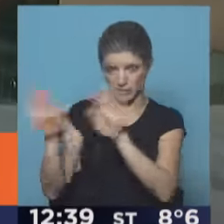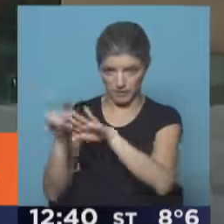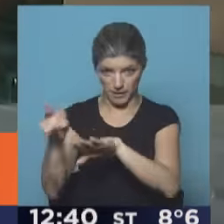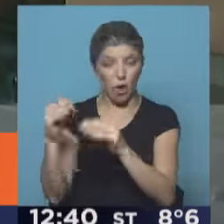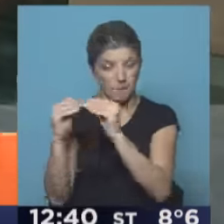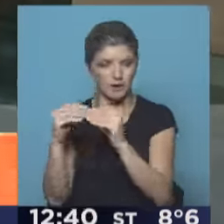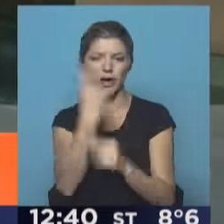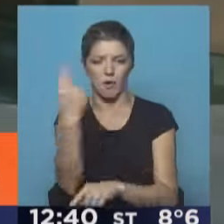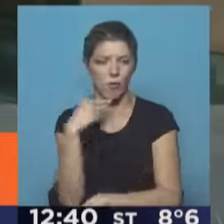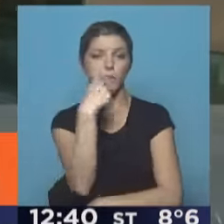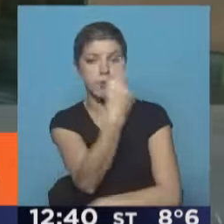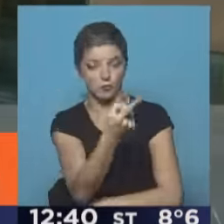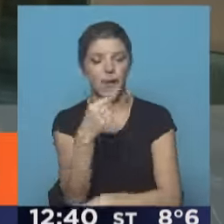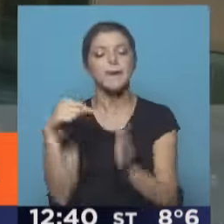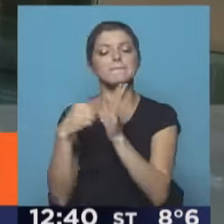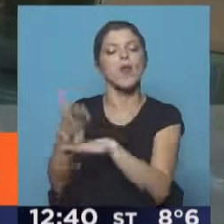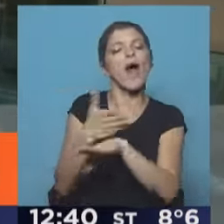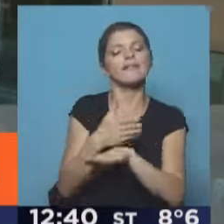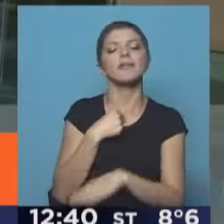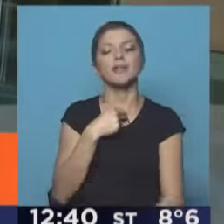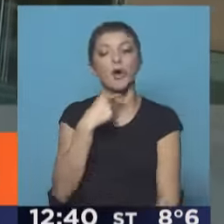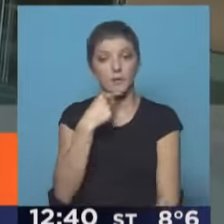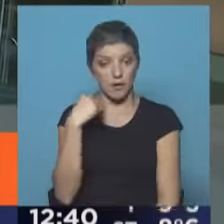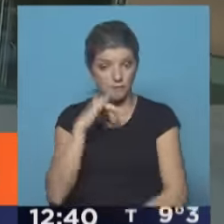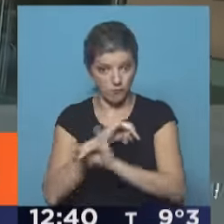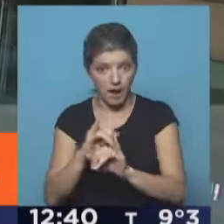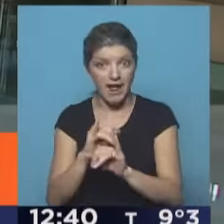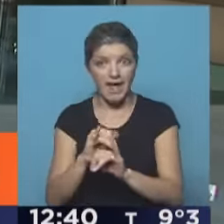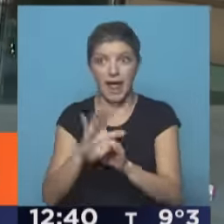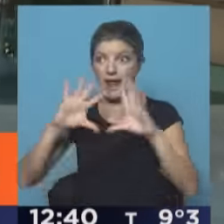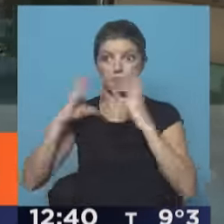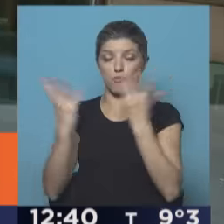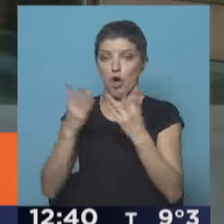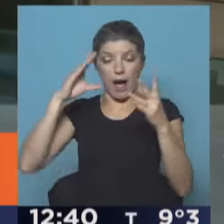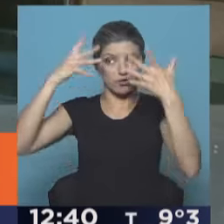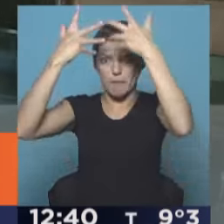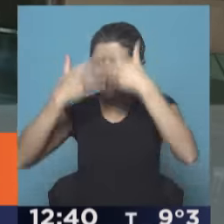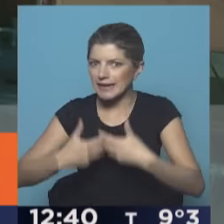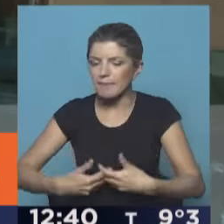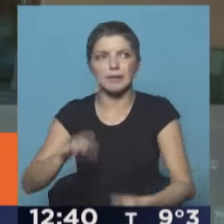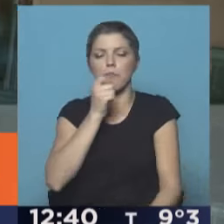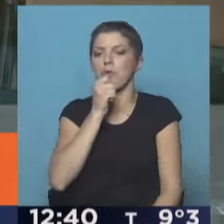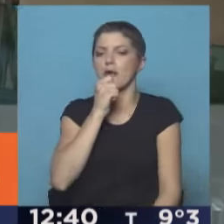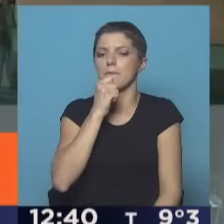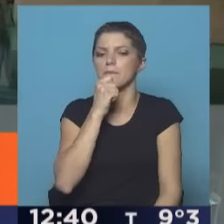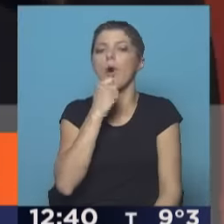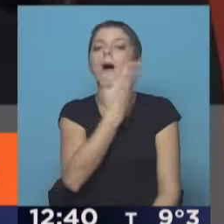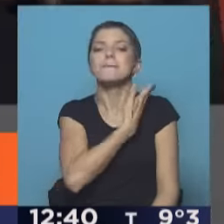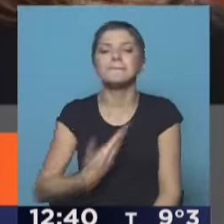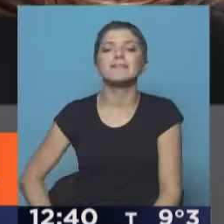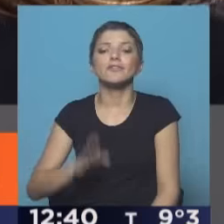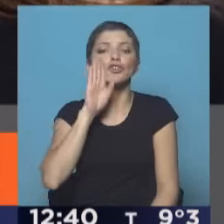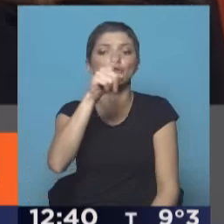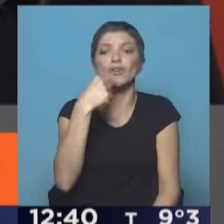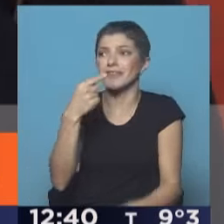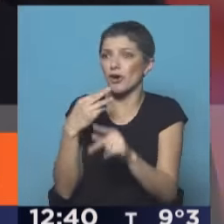una pregunta eh lo que hay que decir es que la reacción del mundo fue instantánea que el presidente Obama rápidamente eh dijo que había